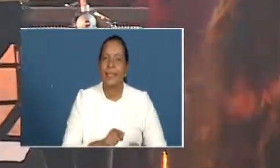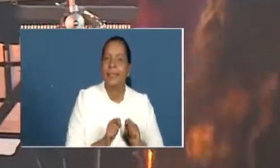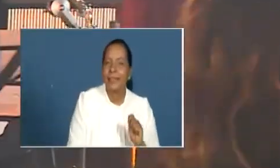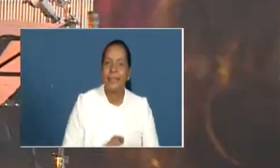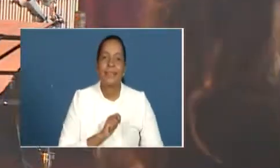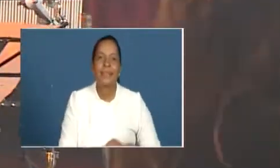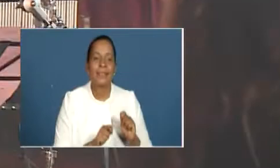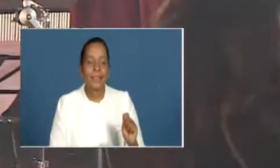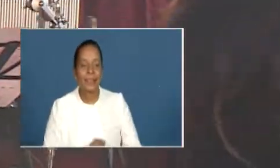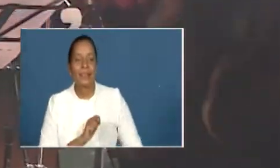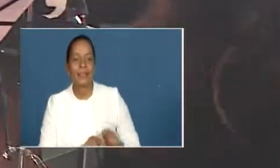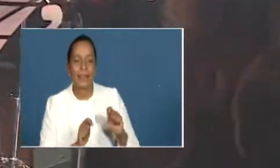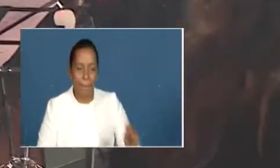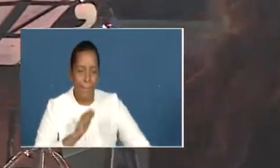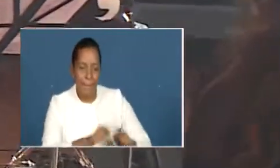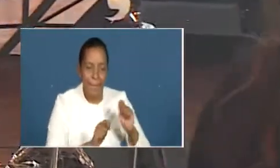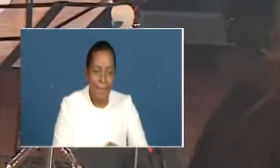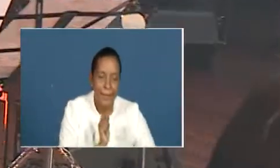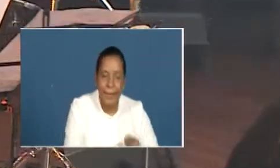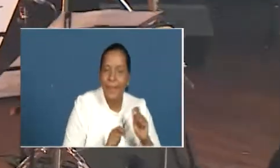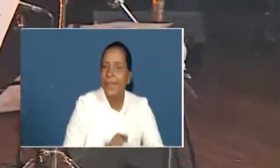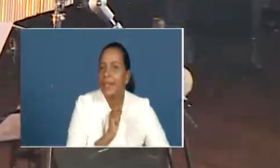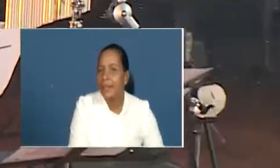atrás. Oh, no, no, no.